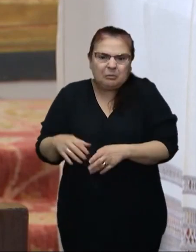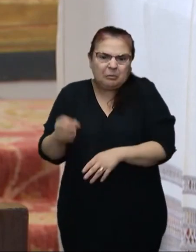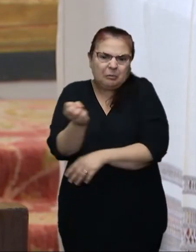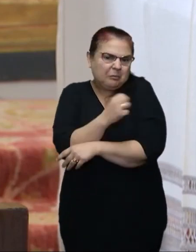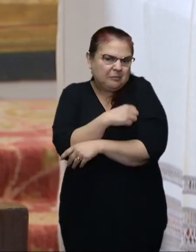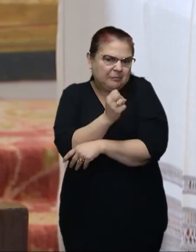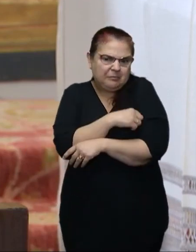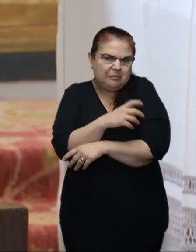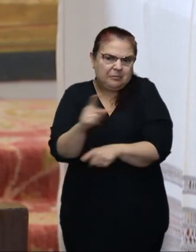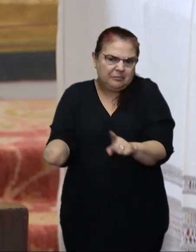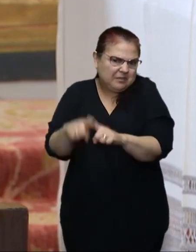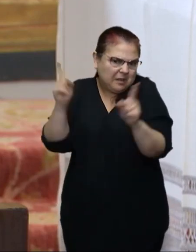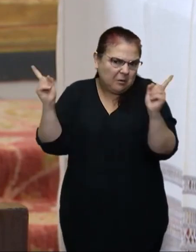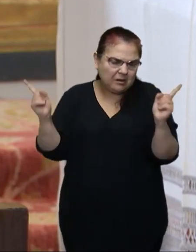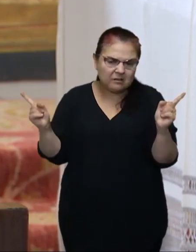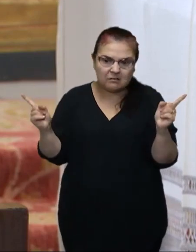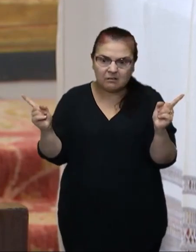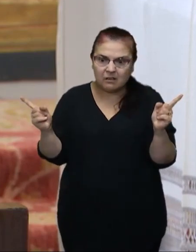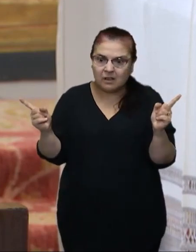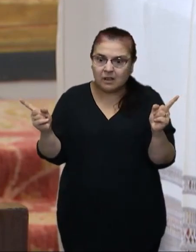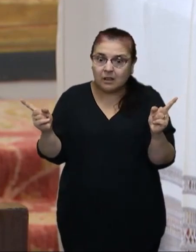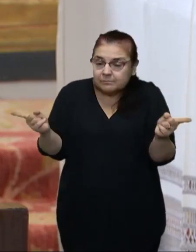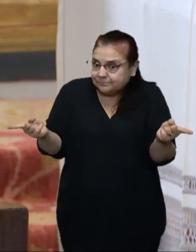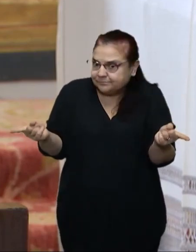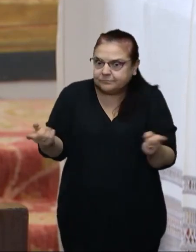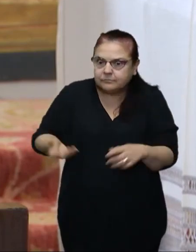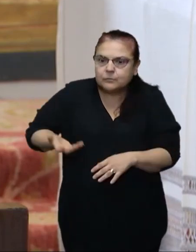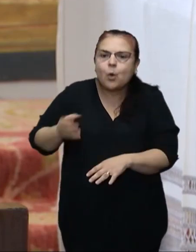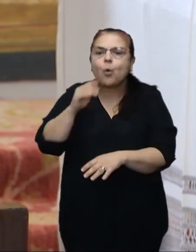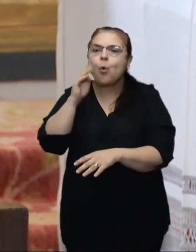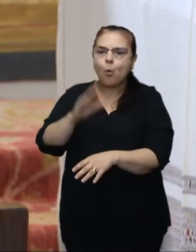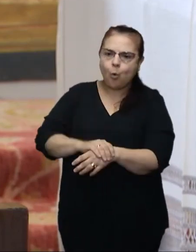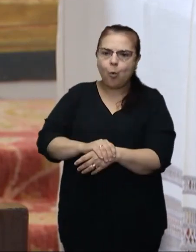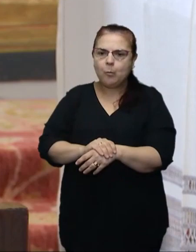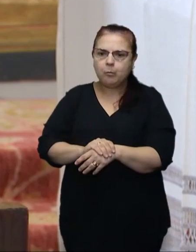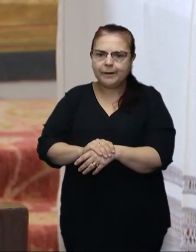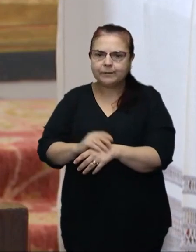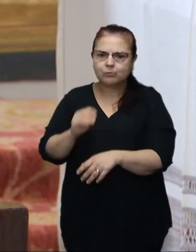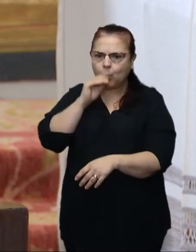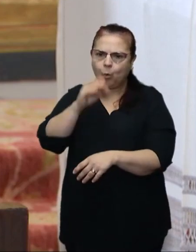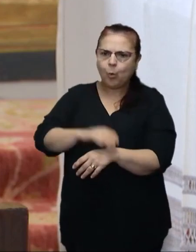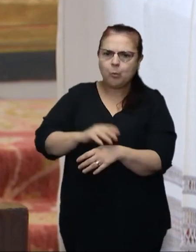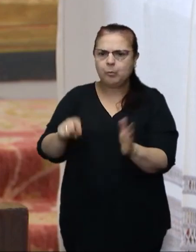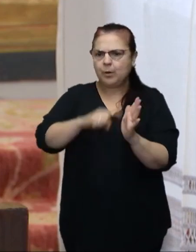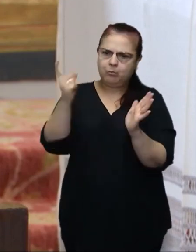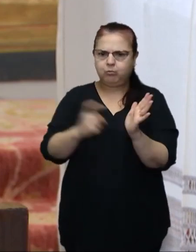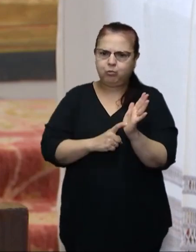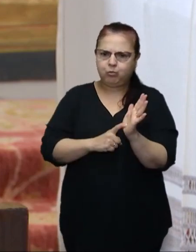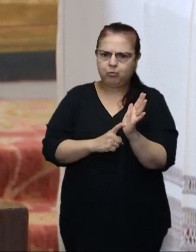importa. Lo que les importa es cumplir los ritos.